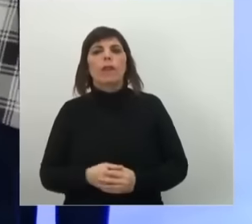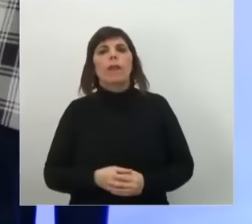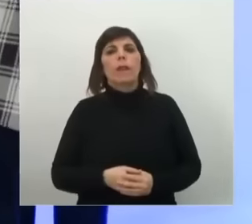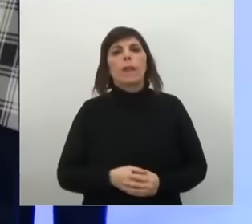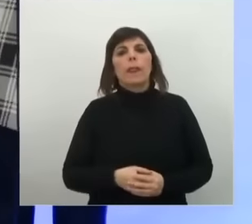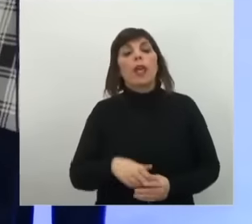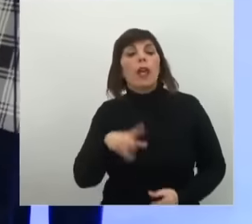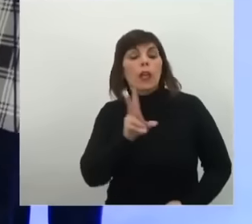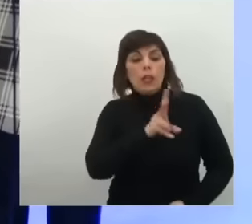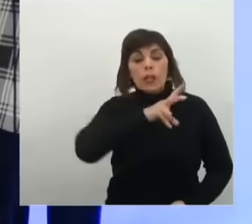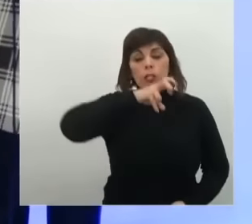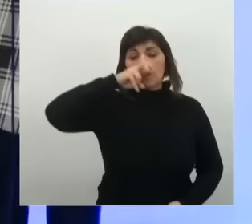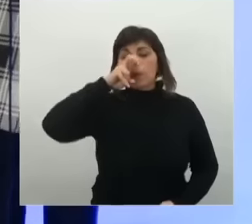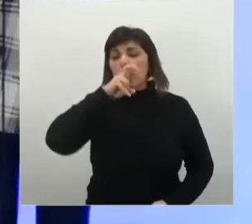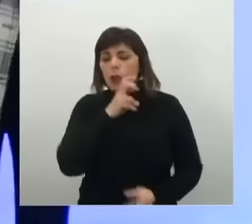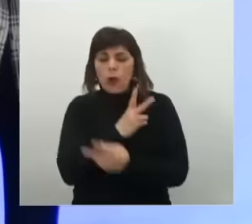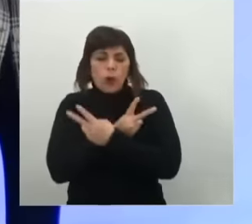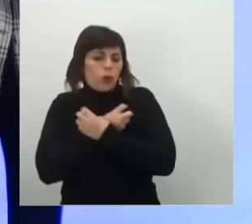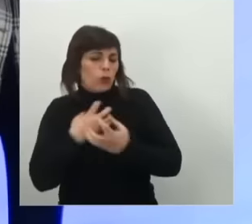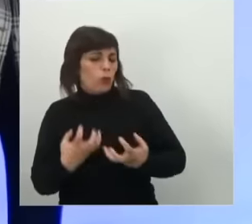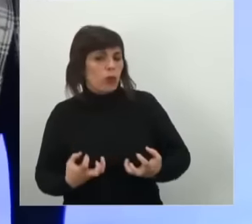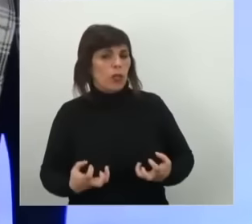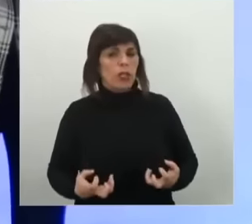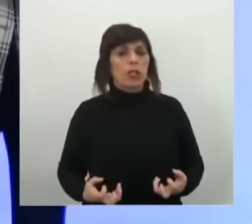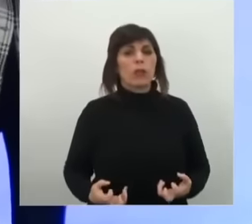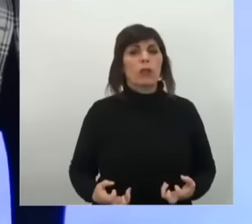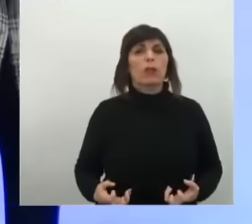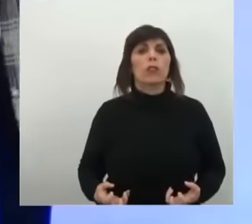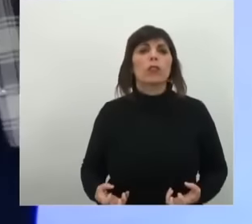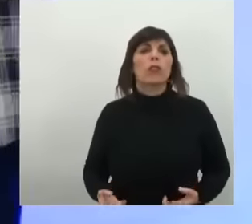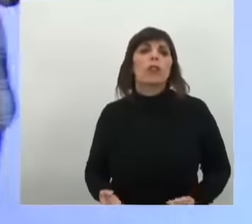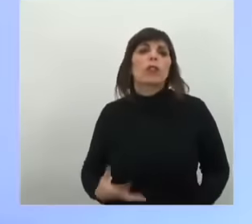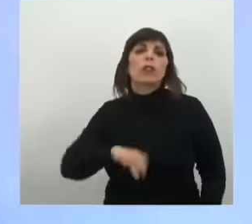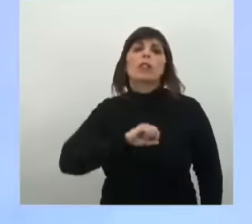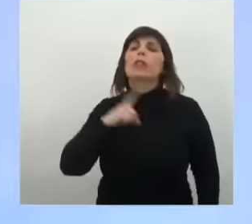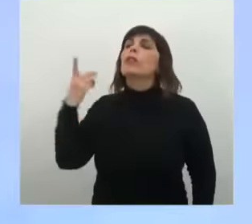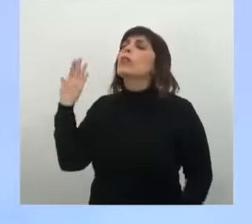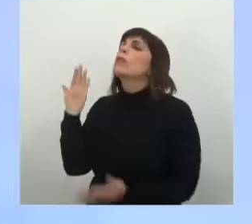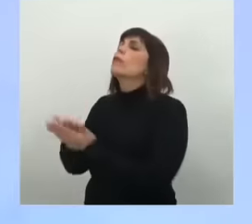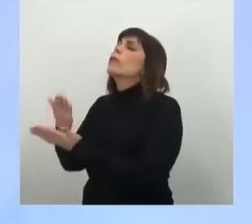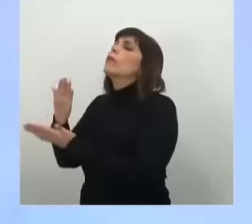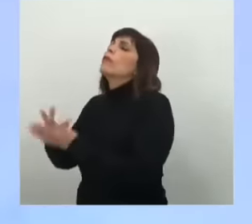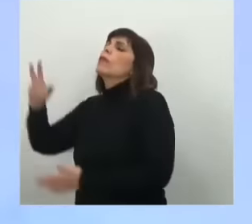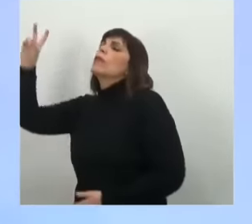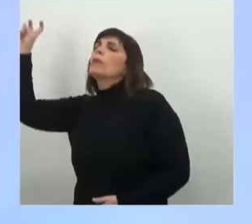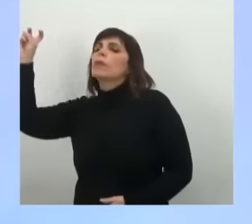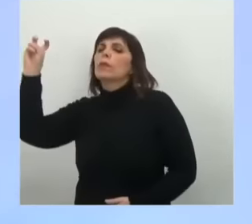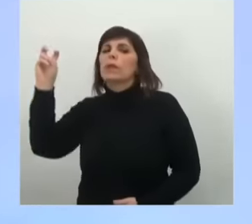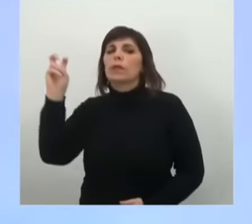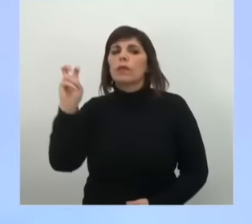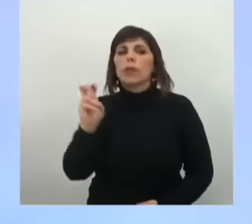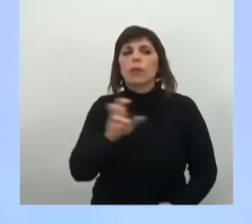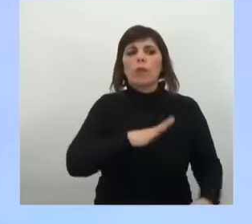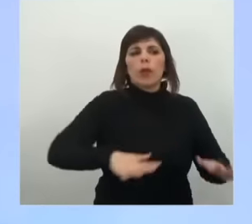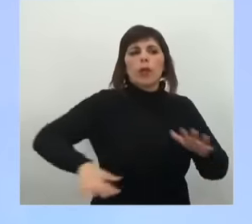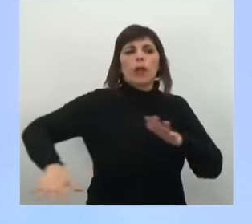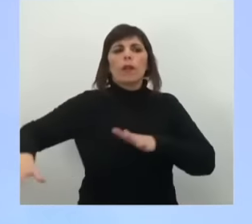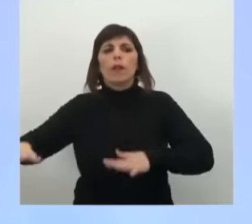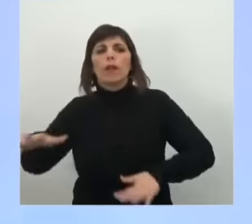de vida a los huesos secos señor te pedimos